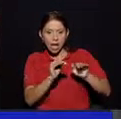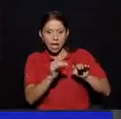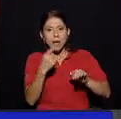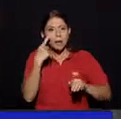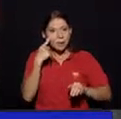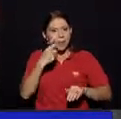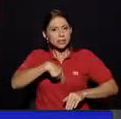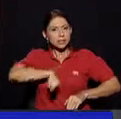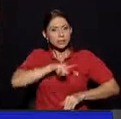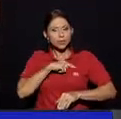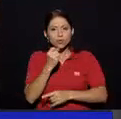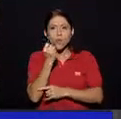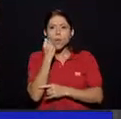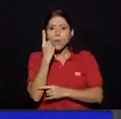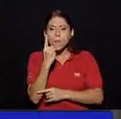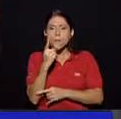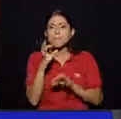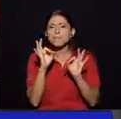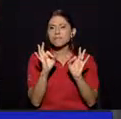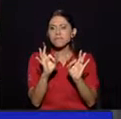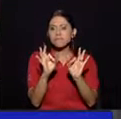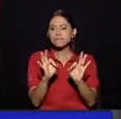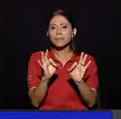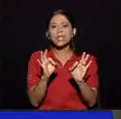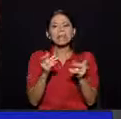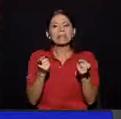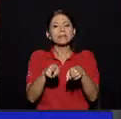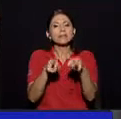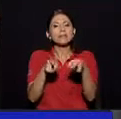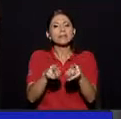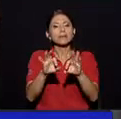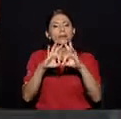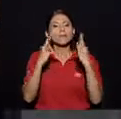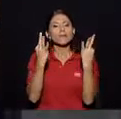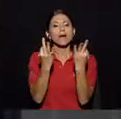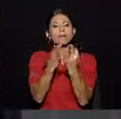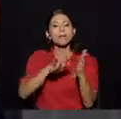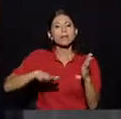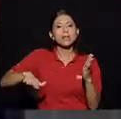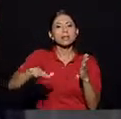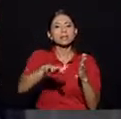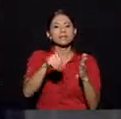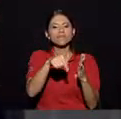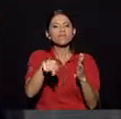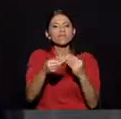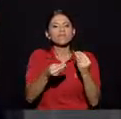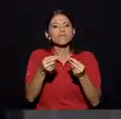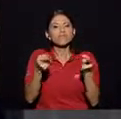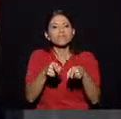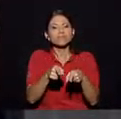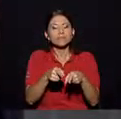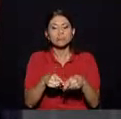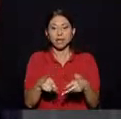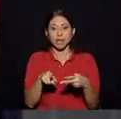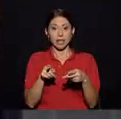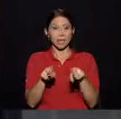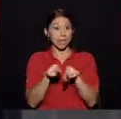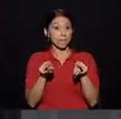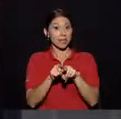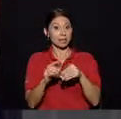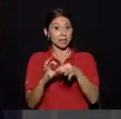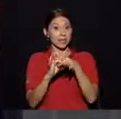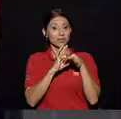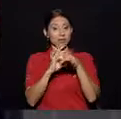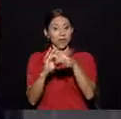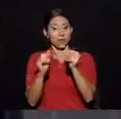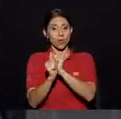lo que está pasando en las familias, ¿verdad? Qué es lo que las familias priorizan, y también relacionado con el castigo físico,